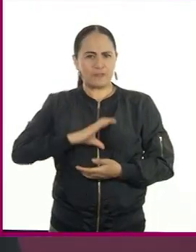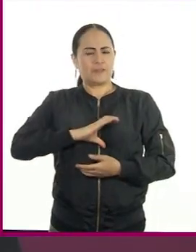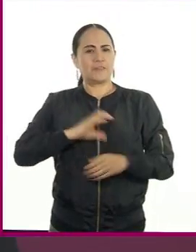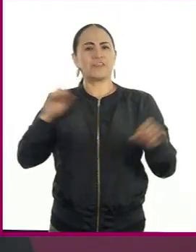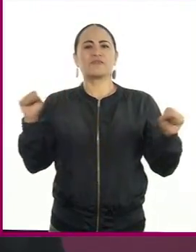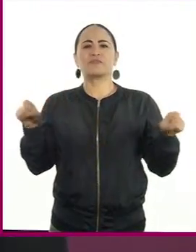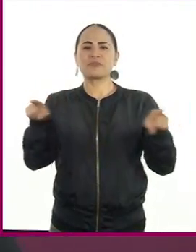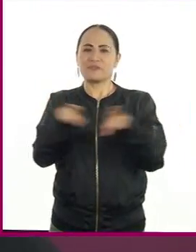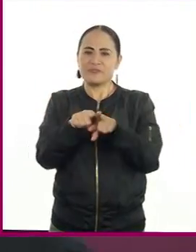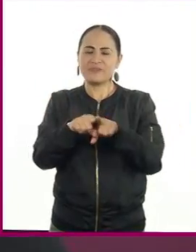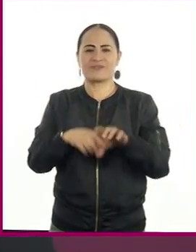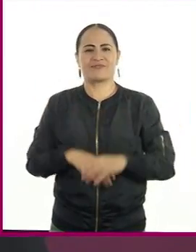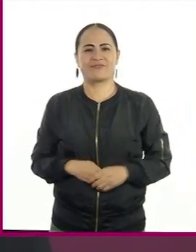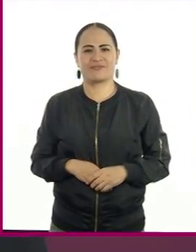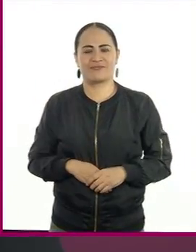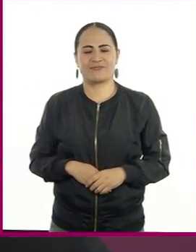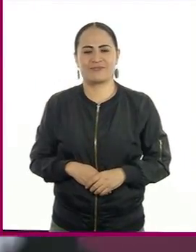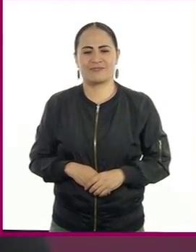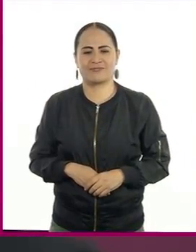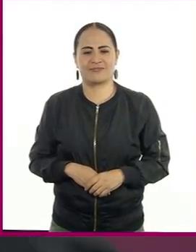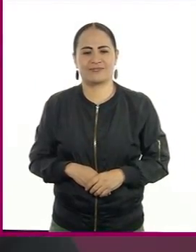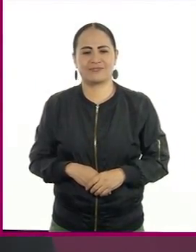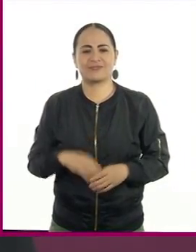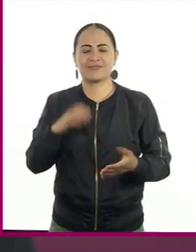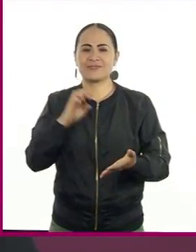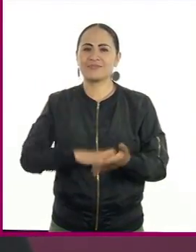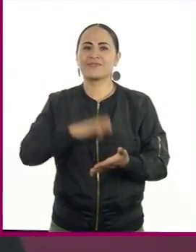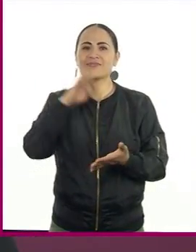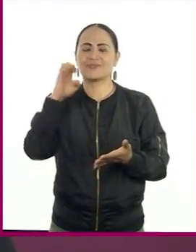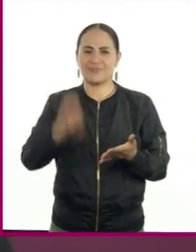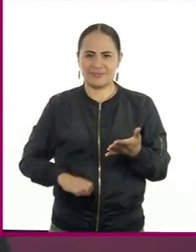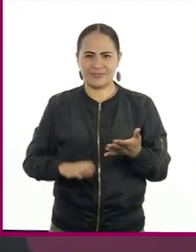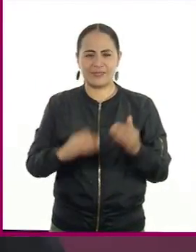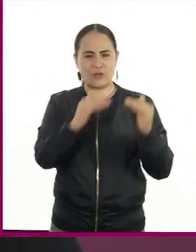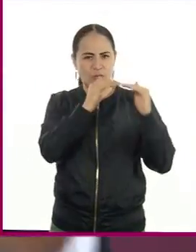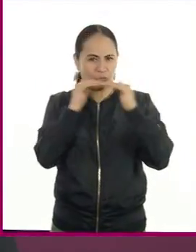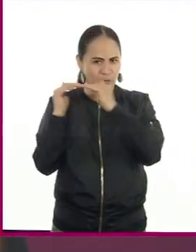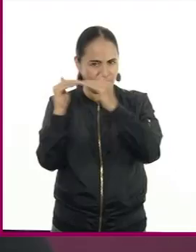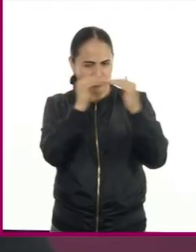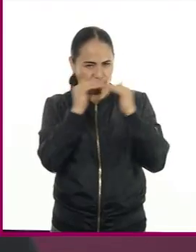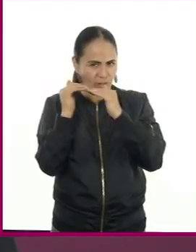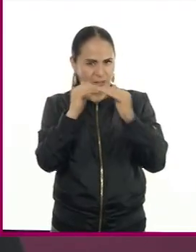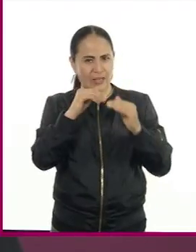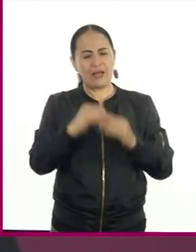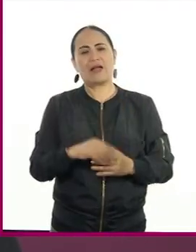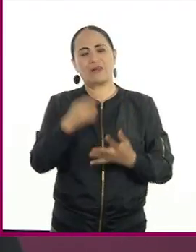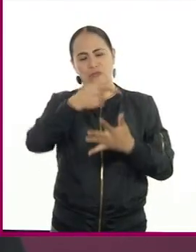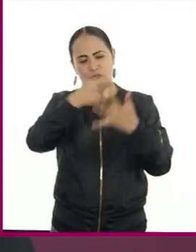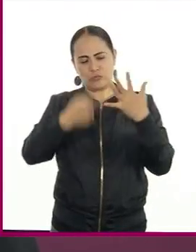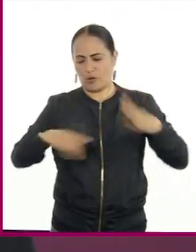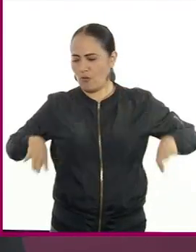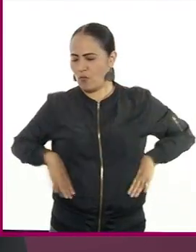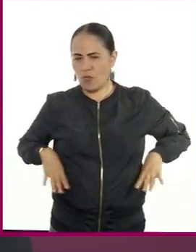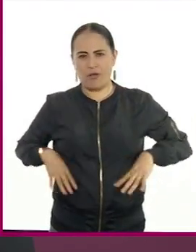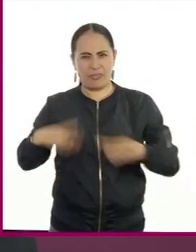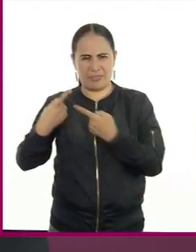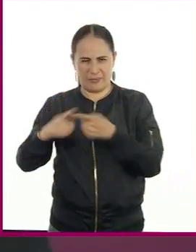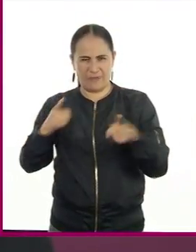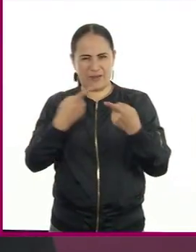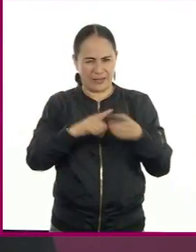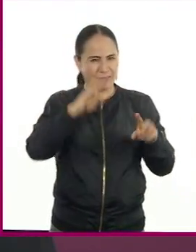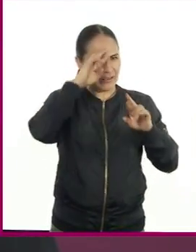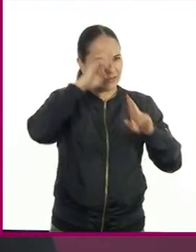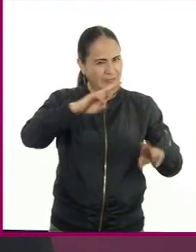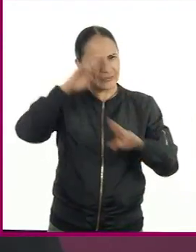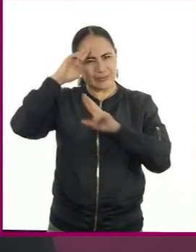humana. Para ejemplificar a qué nos referimos con la igualdad y el respeto a las diferencias, les invitamos